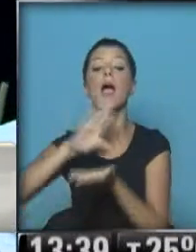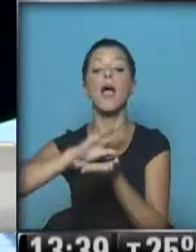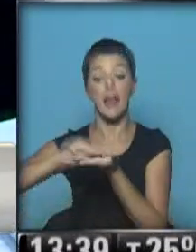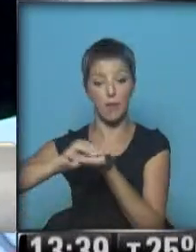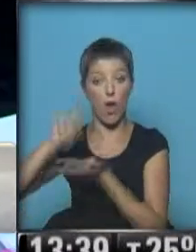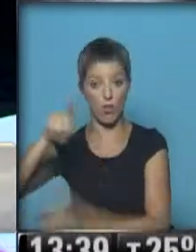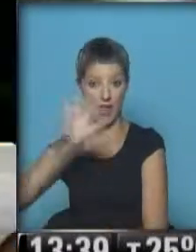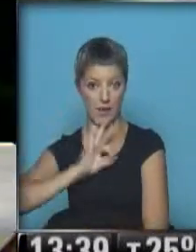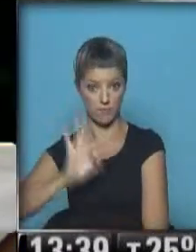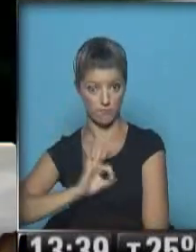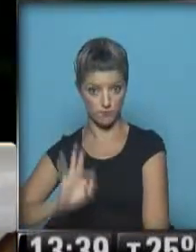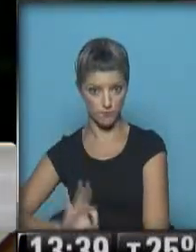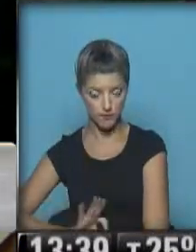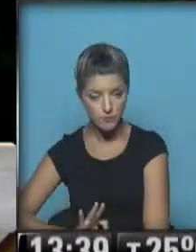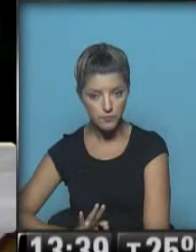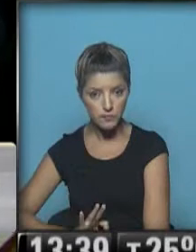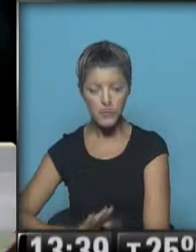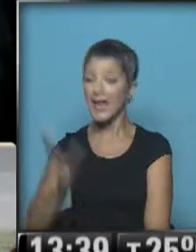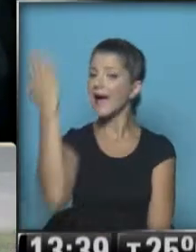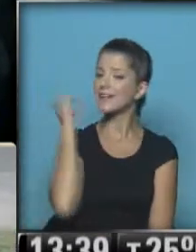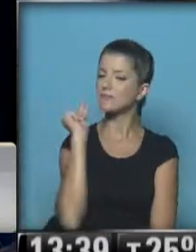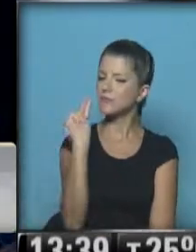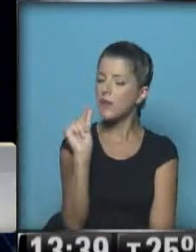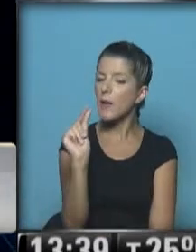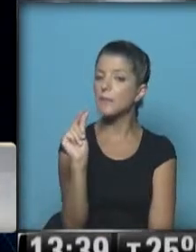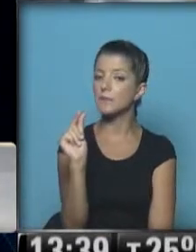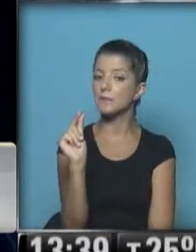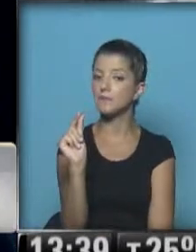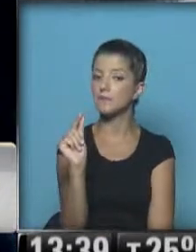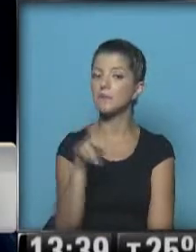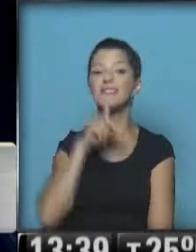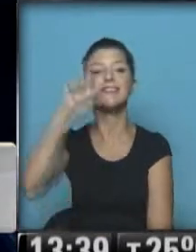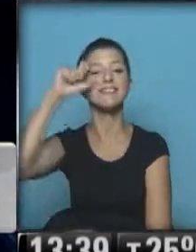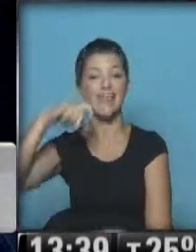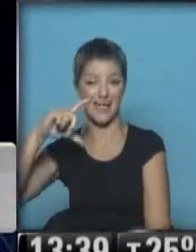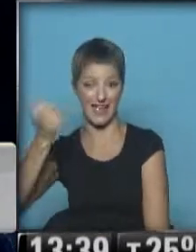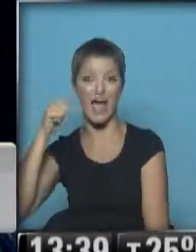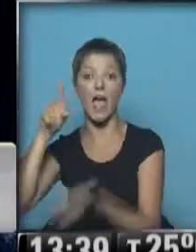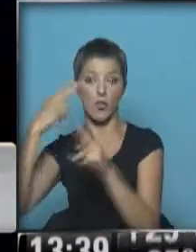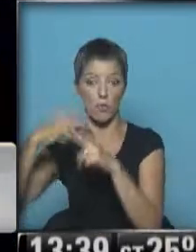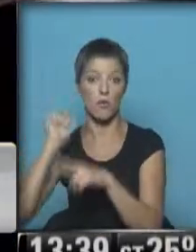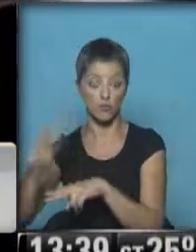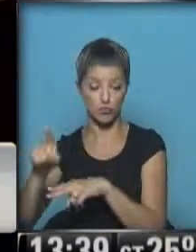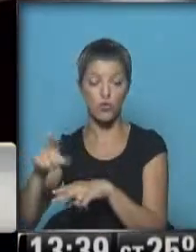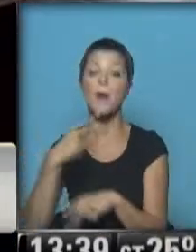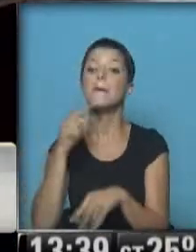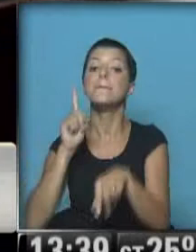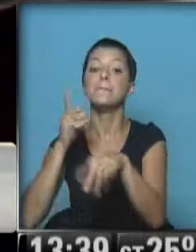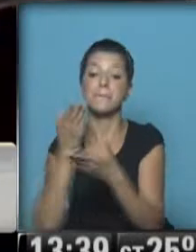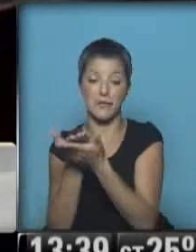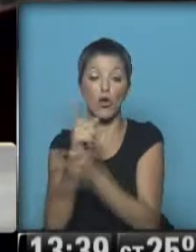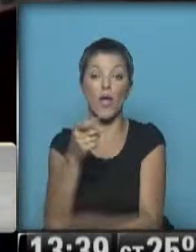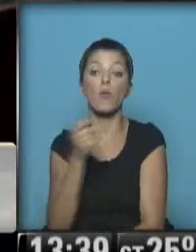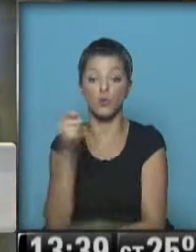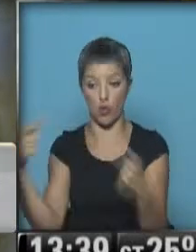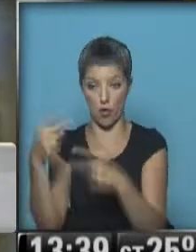Jorge Mangieri acaba de sostener, Alberto Tenca, estamos hablando de él, que el juicio contra Jorge